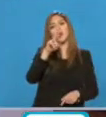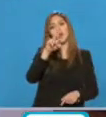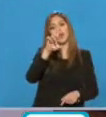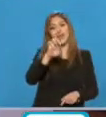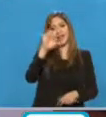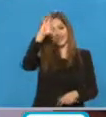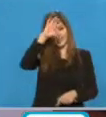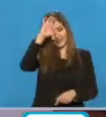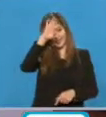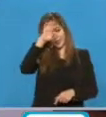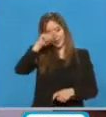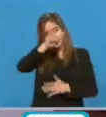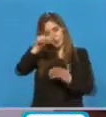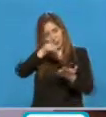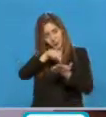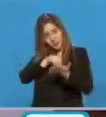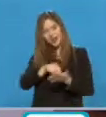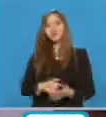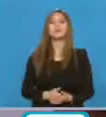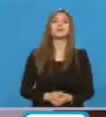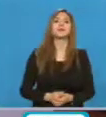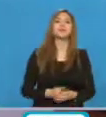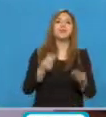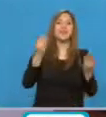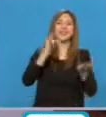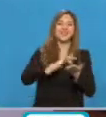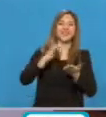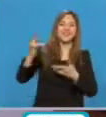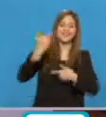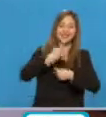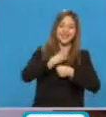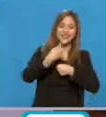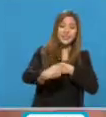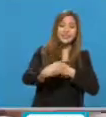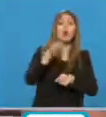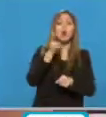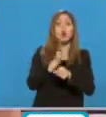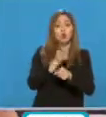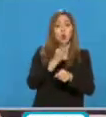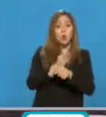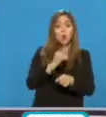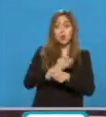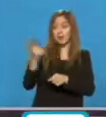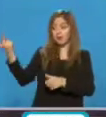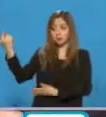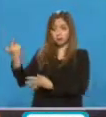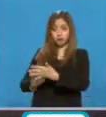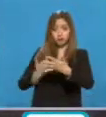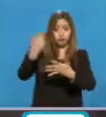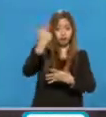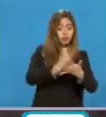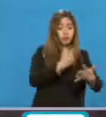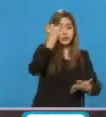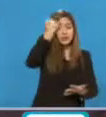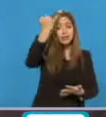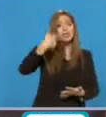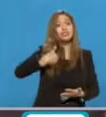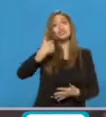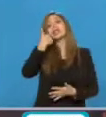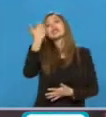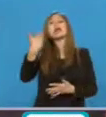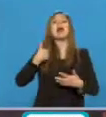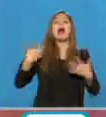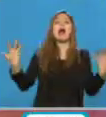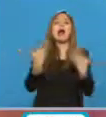¿Cómo estás, Marcela? Muy bien, gracias por la invitación. Nosotros buenos días, buenos días. Vamos a sacar aquí una carpeta de ideas, porque Claro. tenemos una cantidad de cosas que queremos